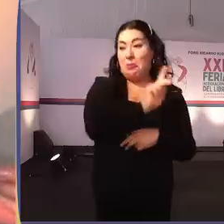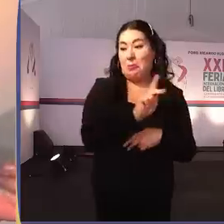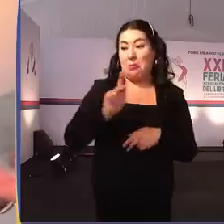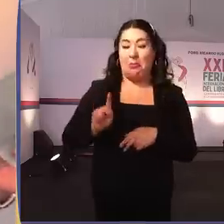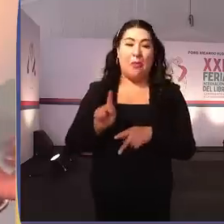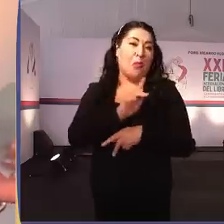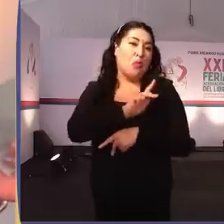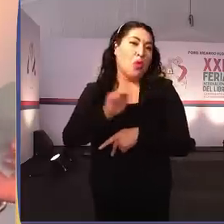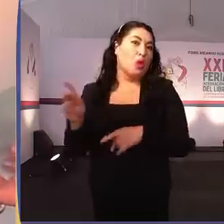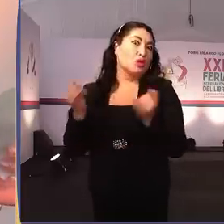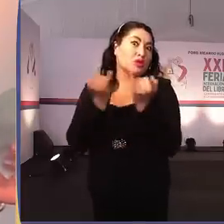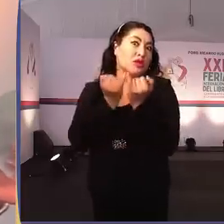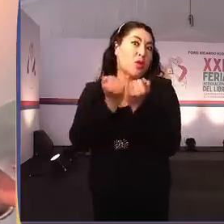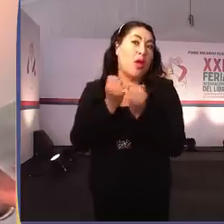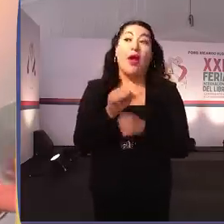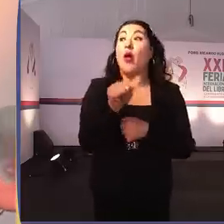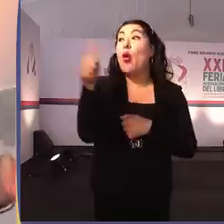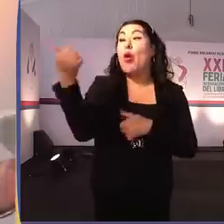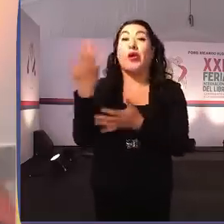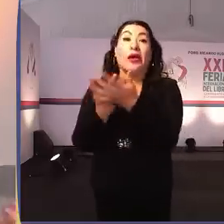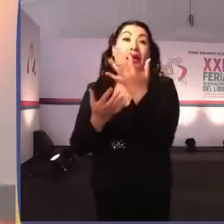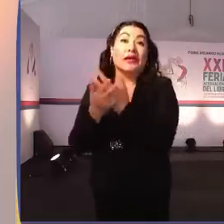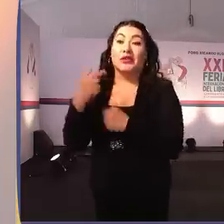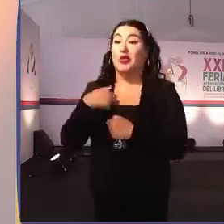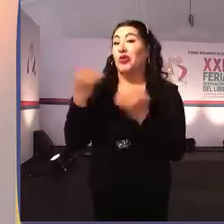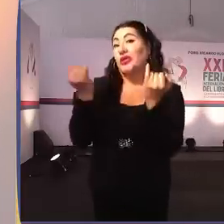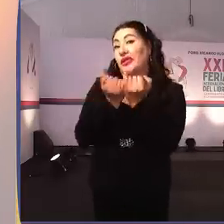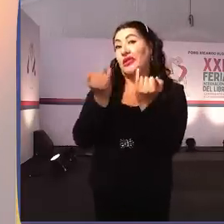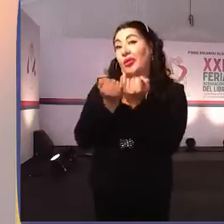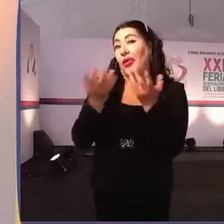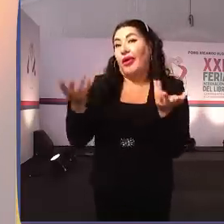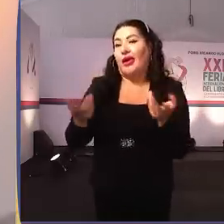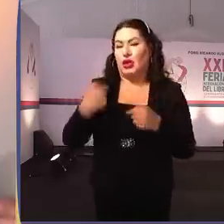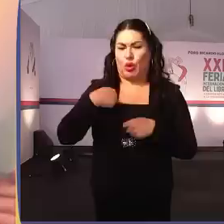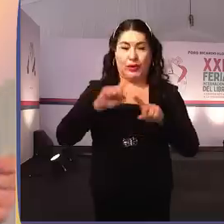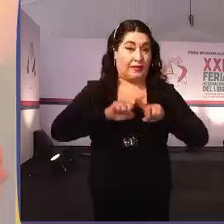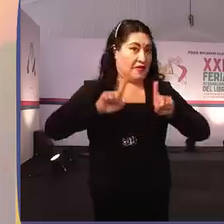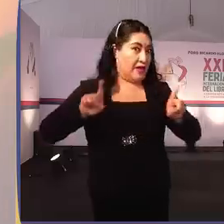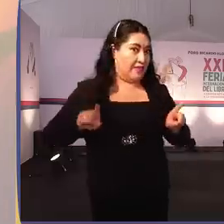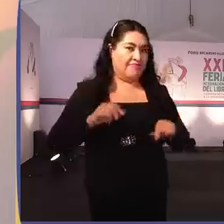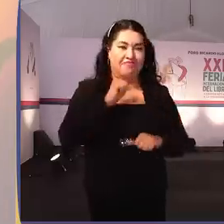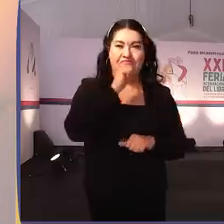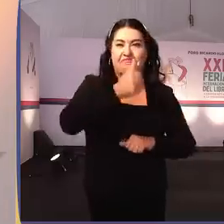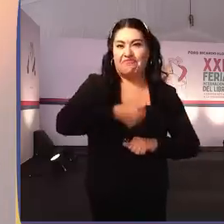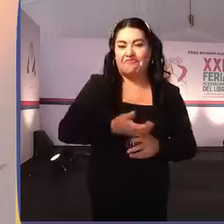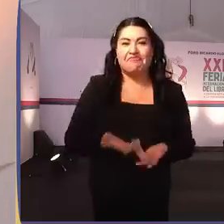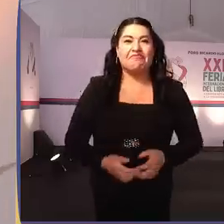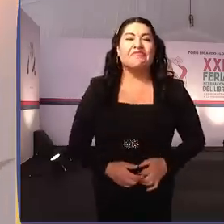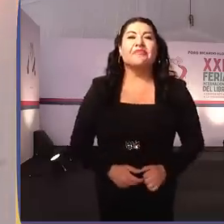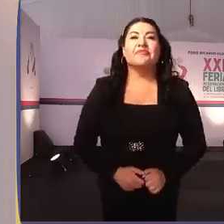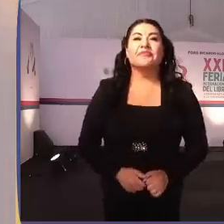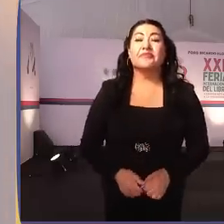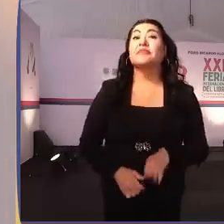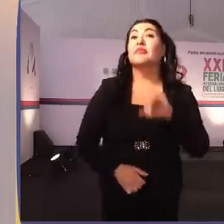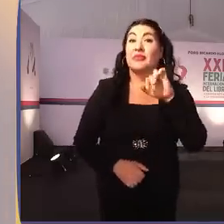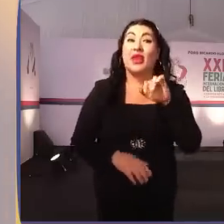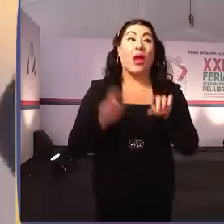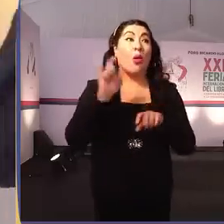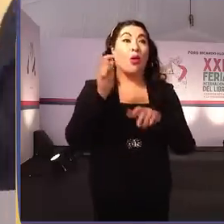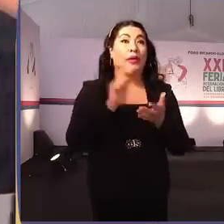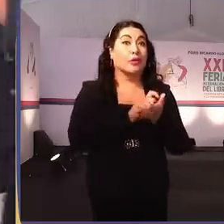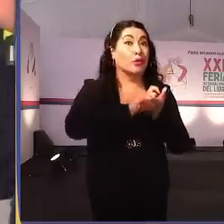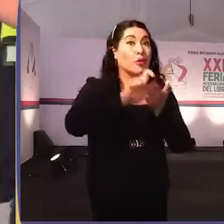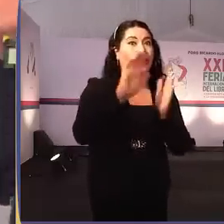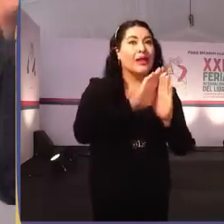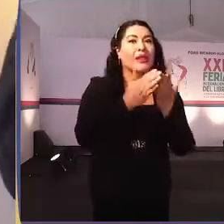Paco? Hacer lo que hacen los otros, no distinguirse. Nada. ¿Bien? Nada. ¿Vamos bien? Y cuando se compra por casualidad libros, que